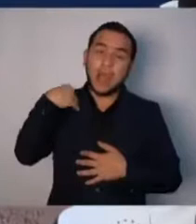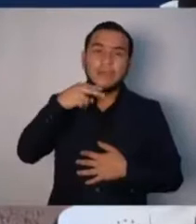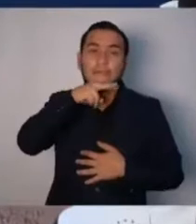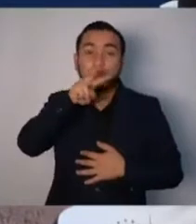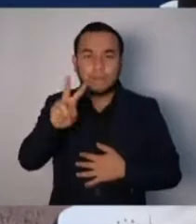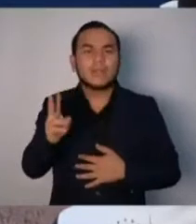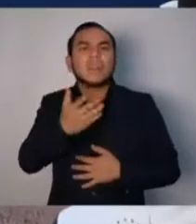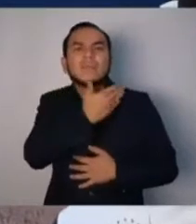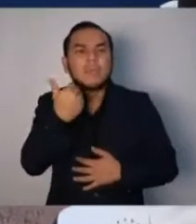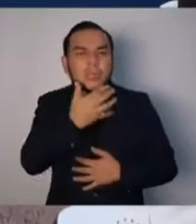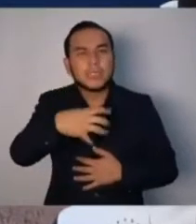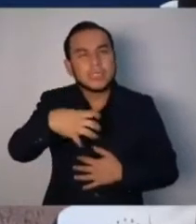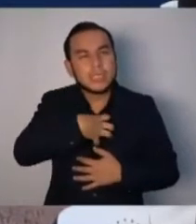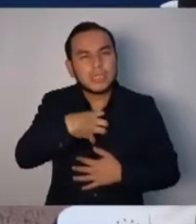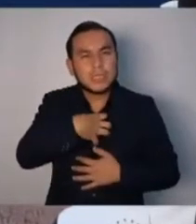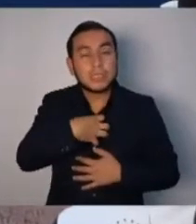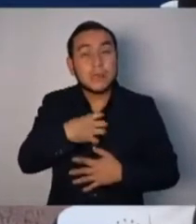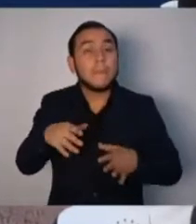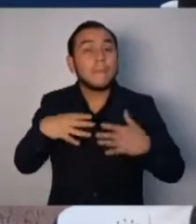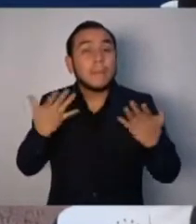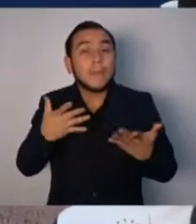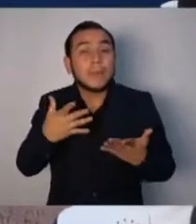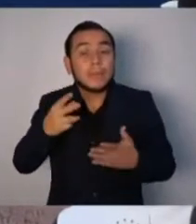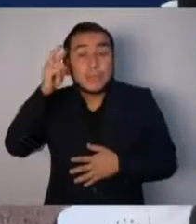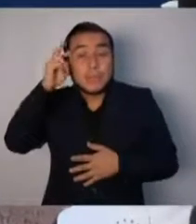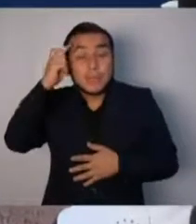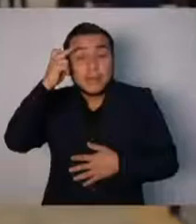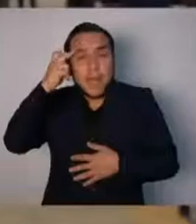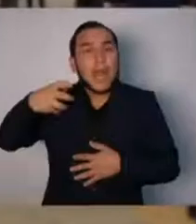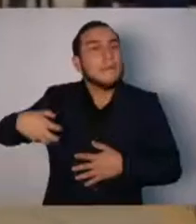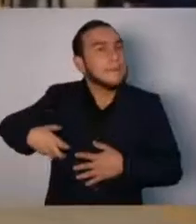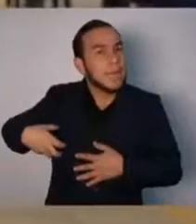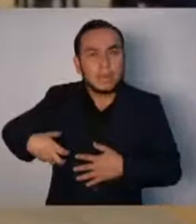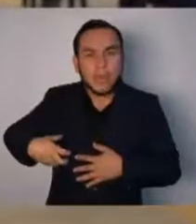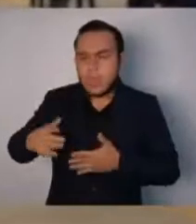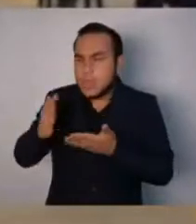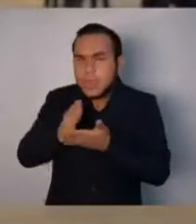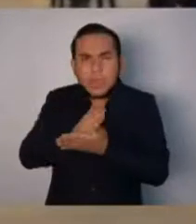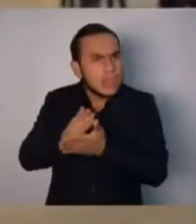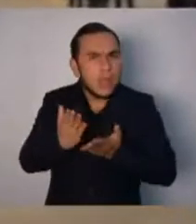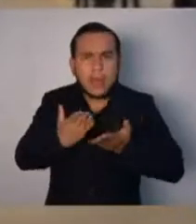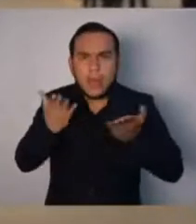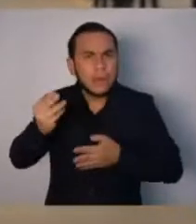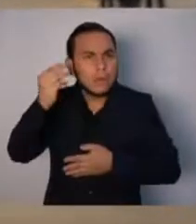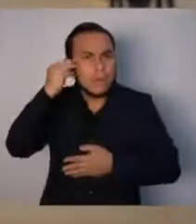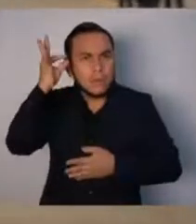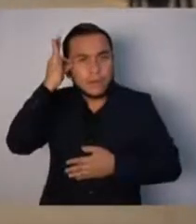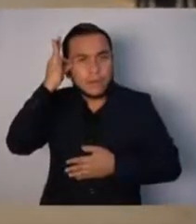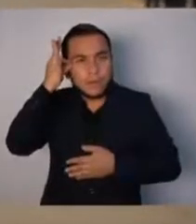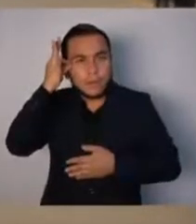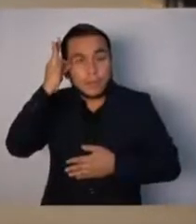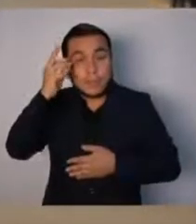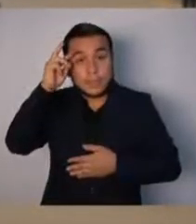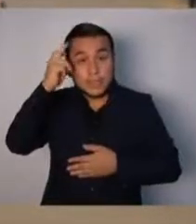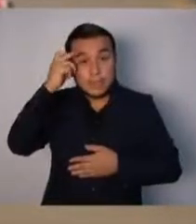partido nos molestamos por la por la mentira porque no había pasado nada no sólo en el caso del mozote por supuesto pero uno de